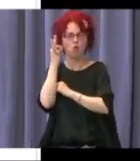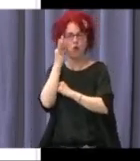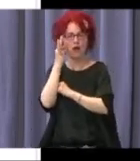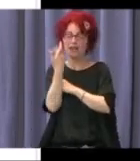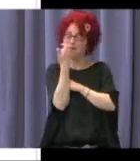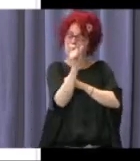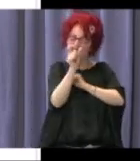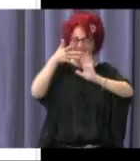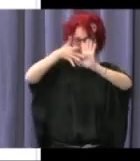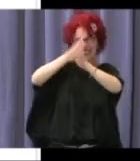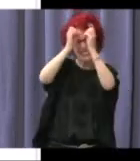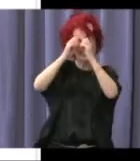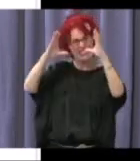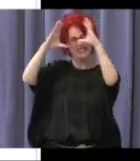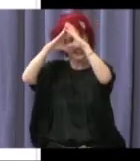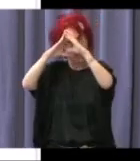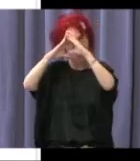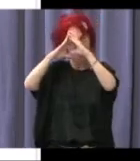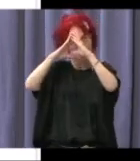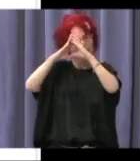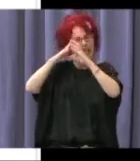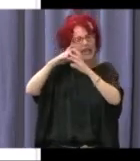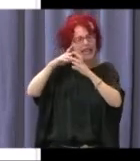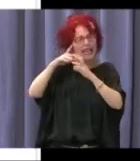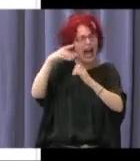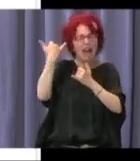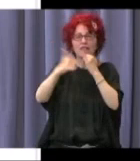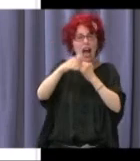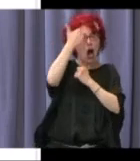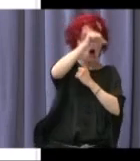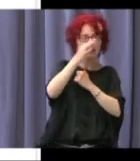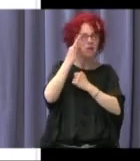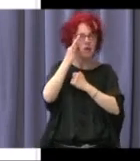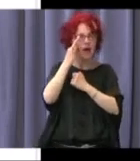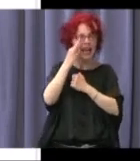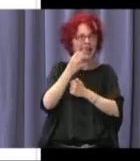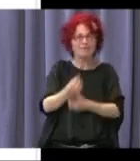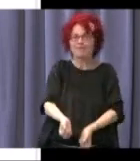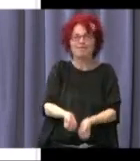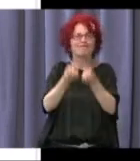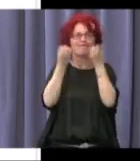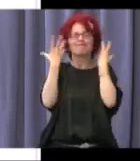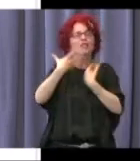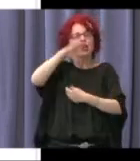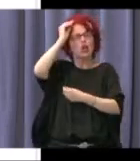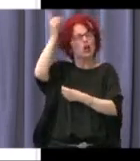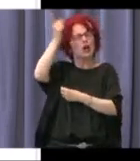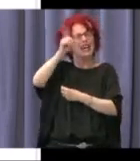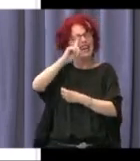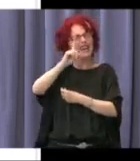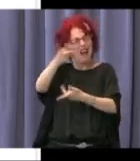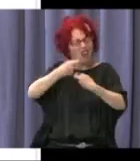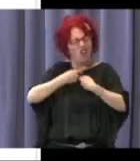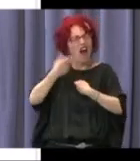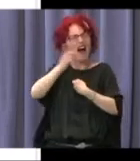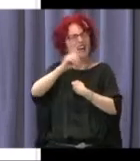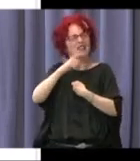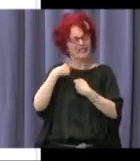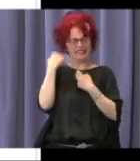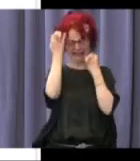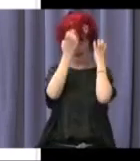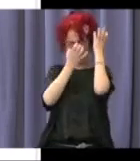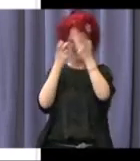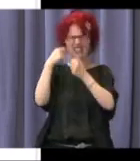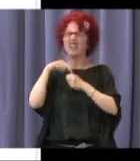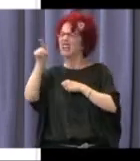apropiadas ni para los hombres ni para las mujeres. Entonces esto hay que trabajarlo también con los chicos, para que reflexionen. ¿A ti te gusta lo que dice la